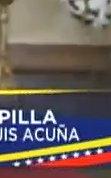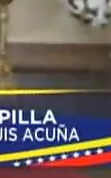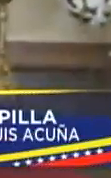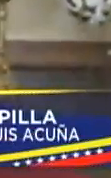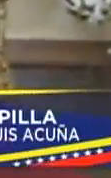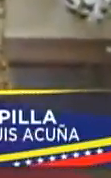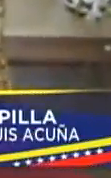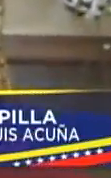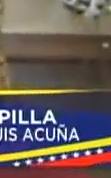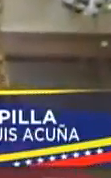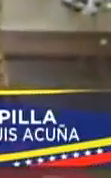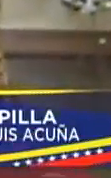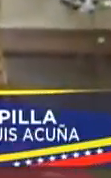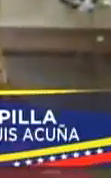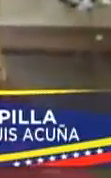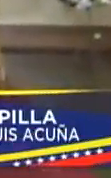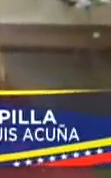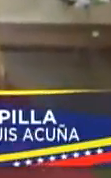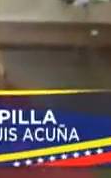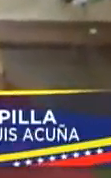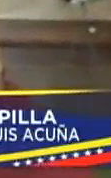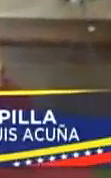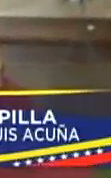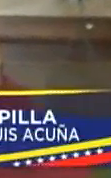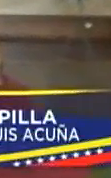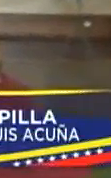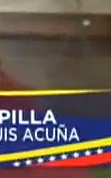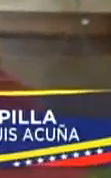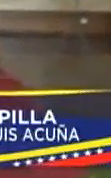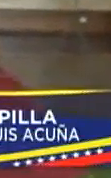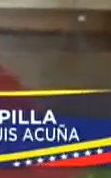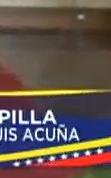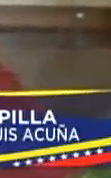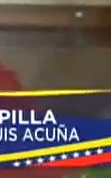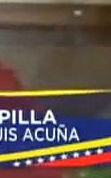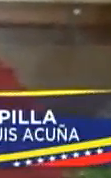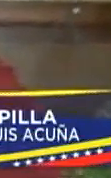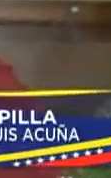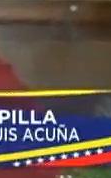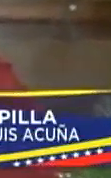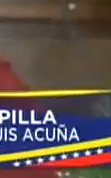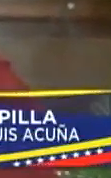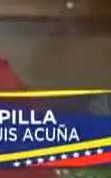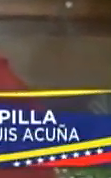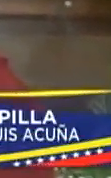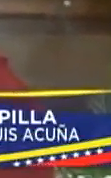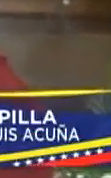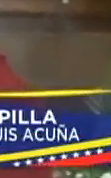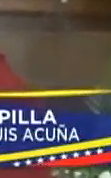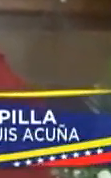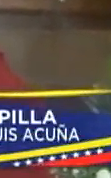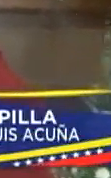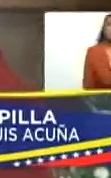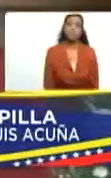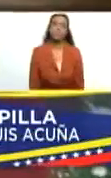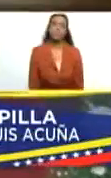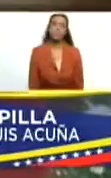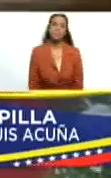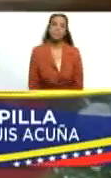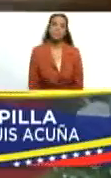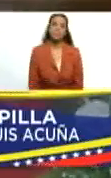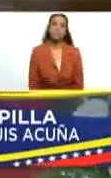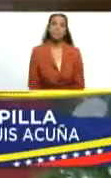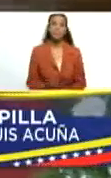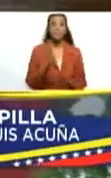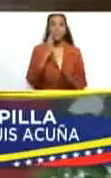cerca, lo describen como un hombre leal, honesto. Sus amigos y familiares destacan que su lucha y sus